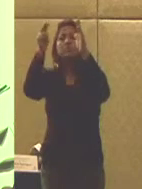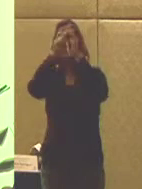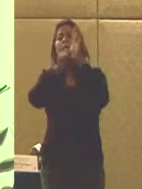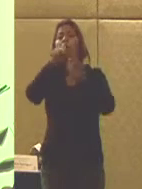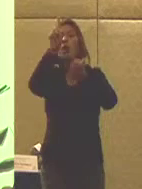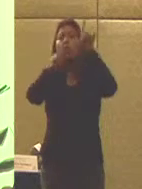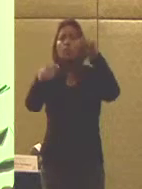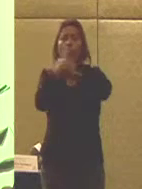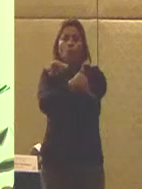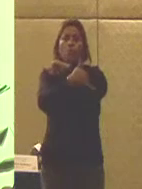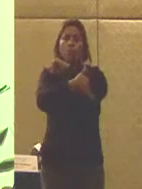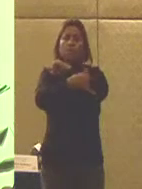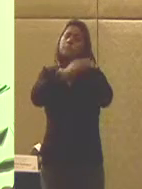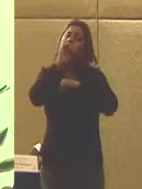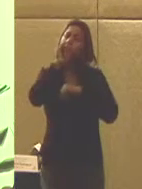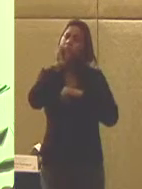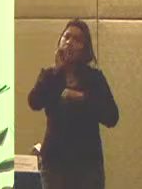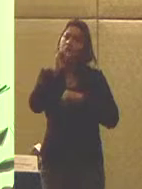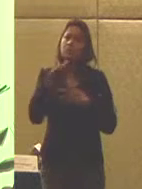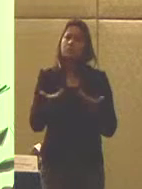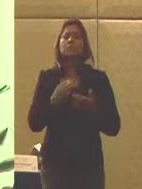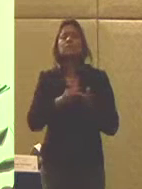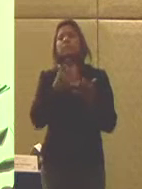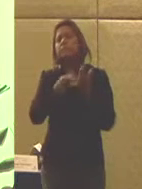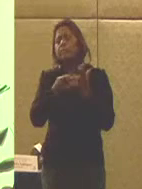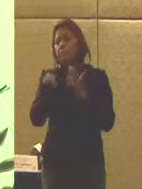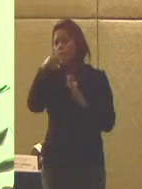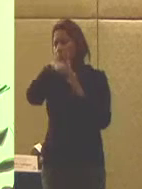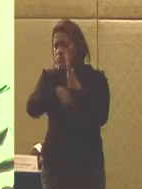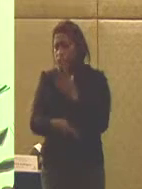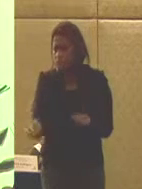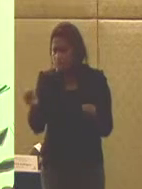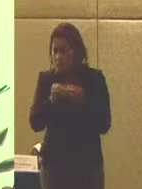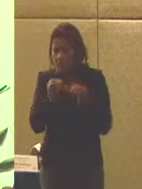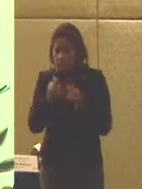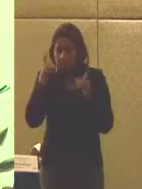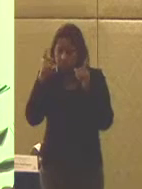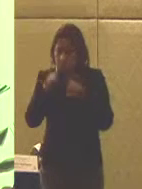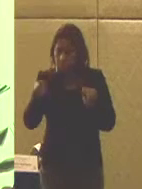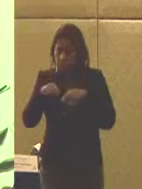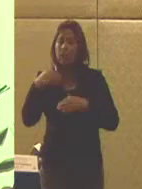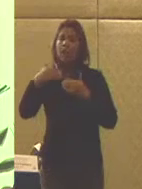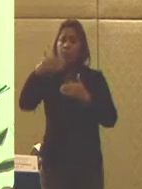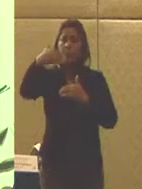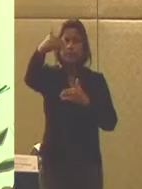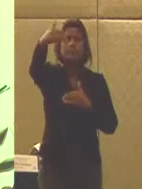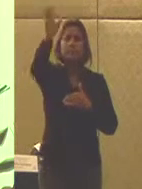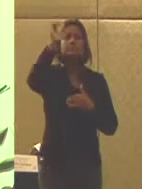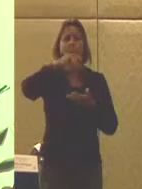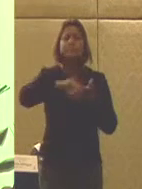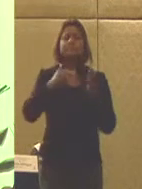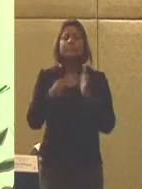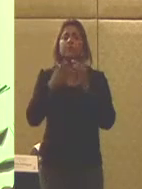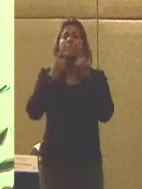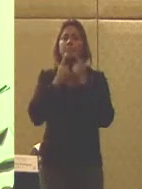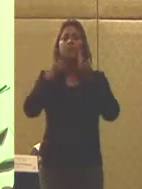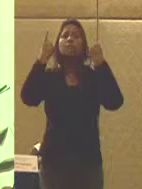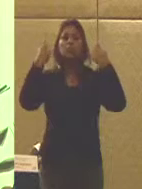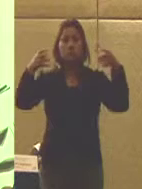todavía falta el desarrollo y la profundización. Los procesos han sido fundamentalmente difundidos